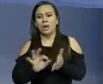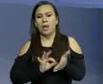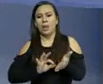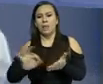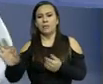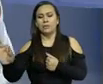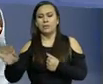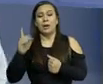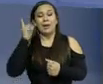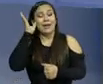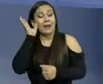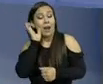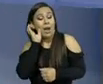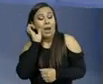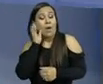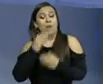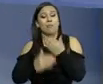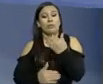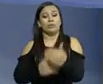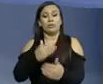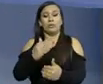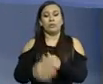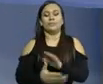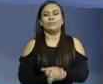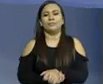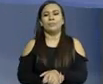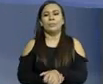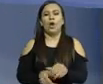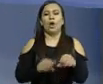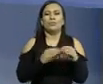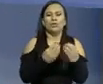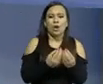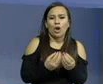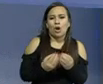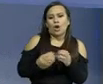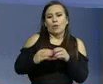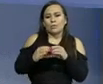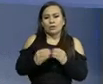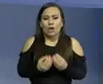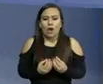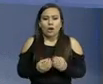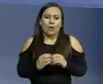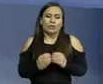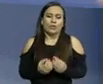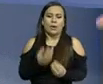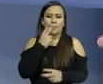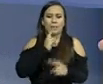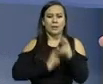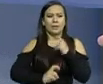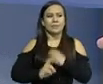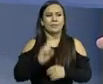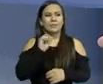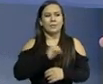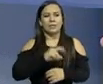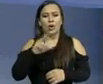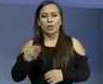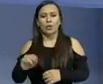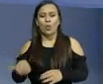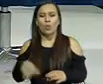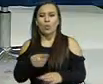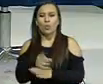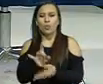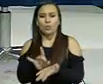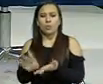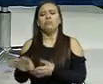que en el proceso hay subcomisiones hay comisiones verificadoras cuando el juicio político